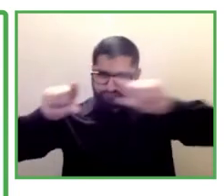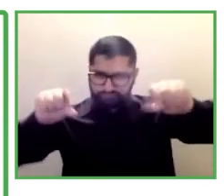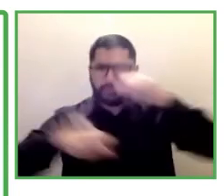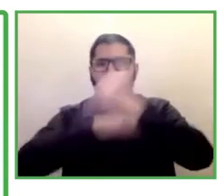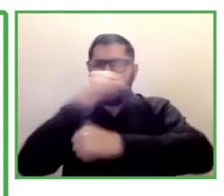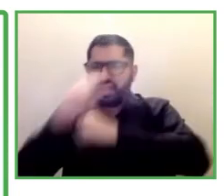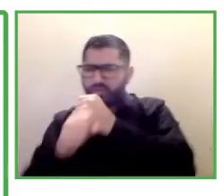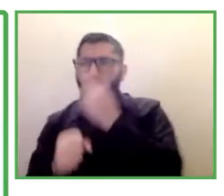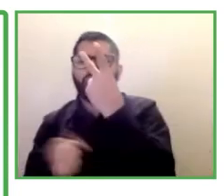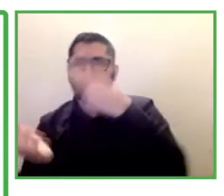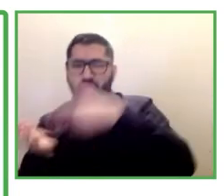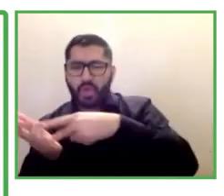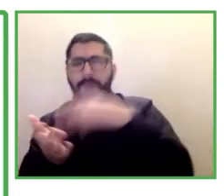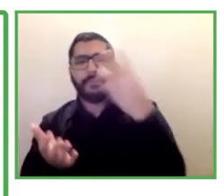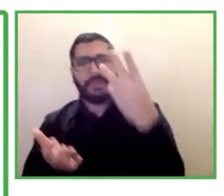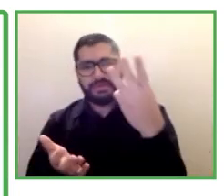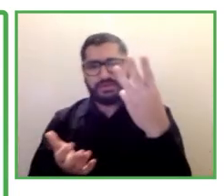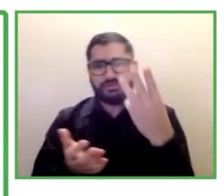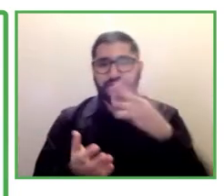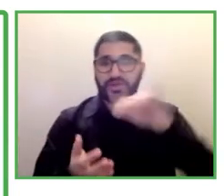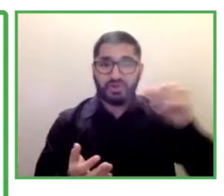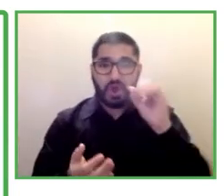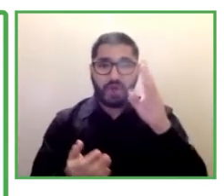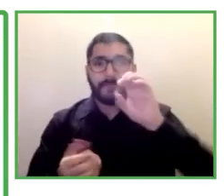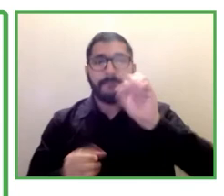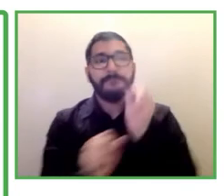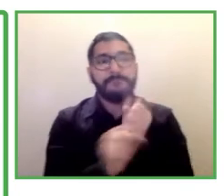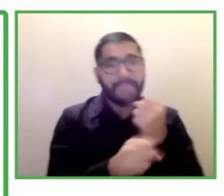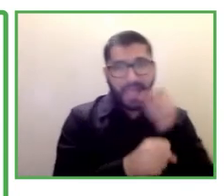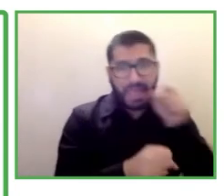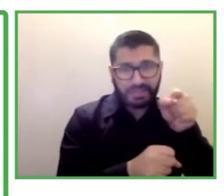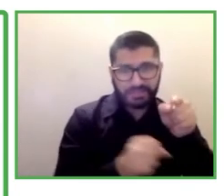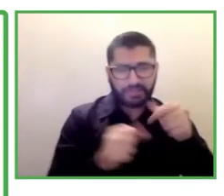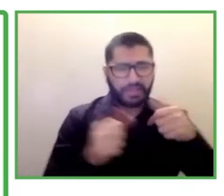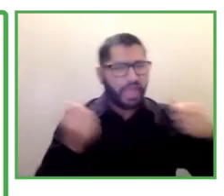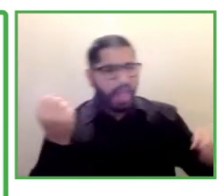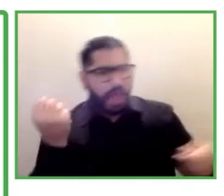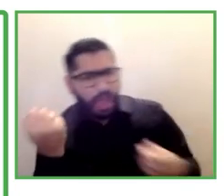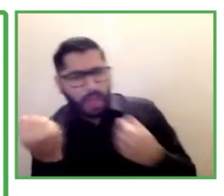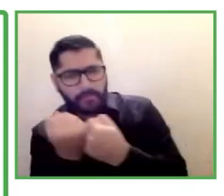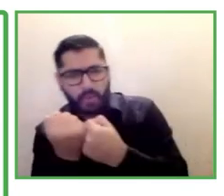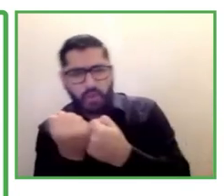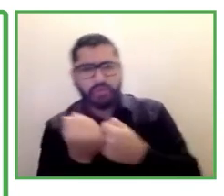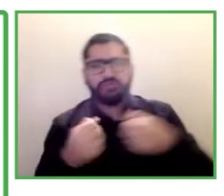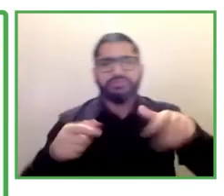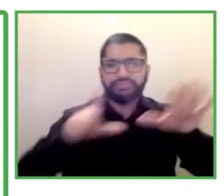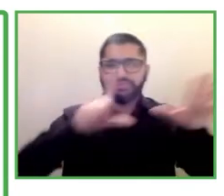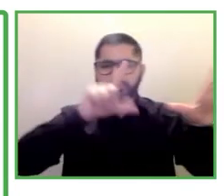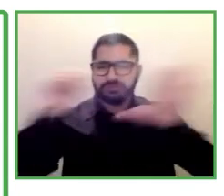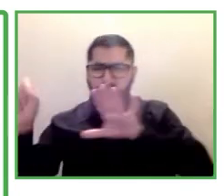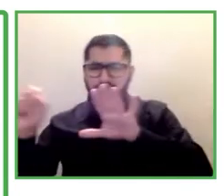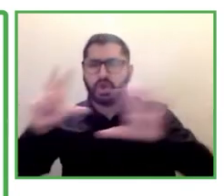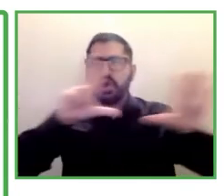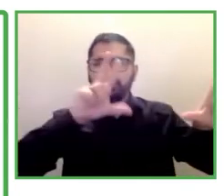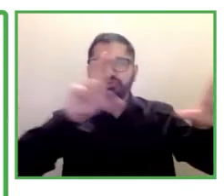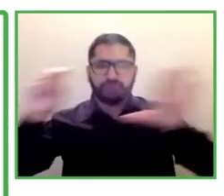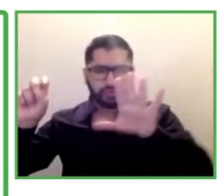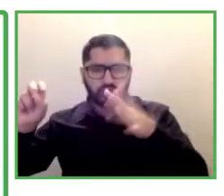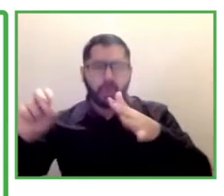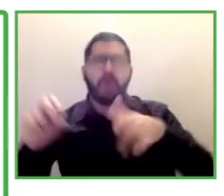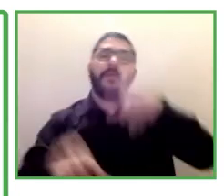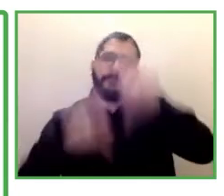con discapacidades y ha mejorado su empleabilidad. Tenemos un 76% de tasas